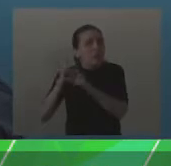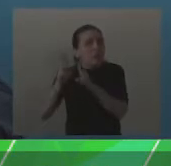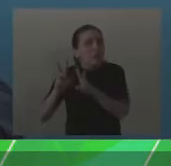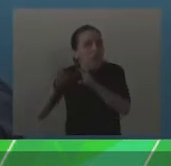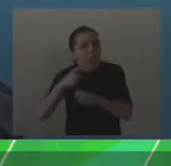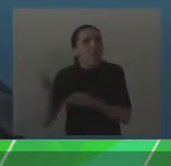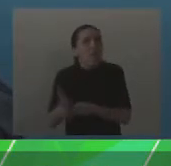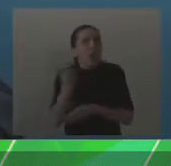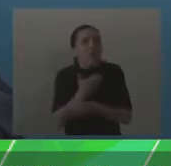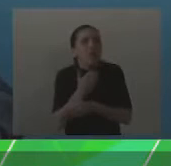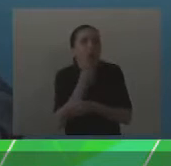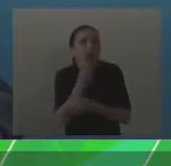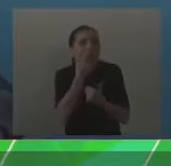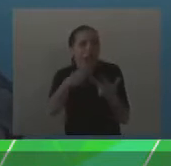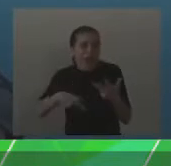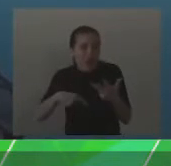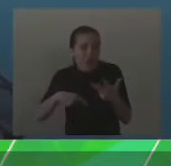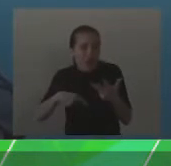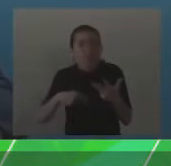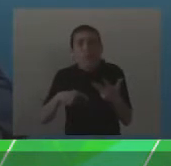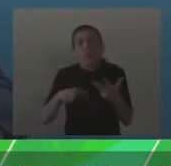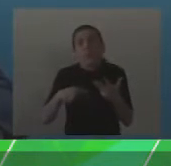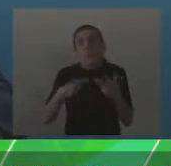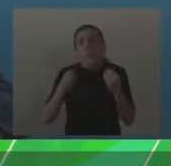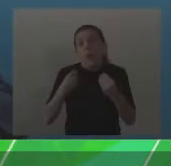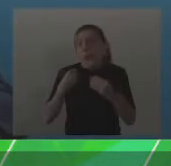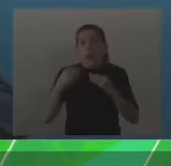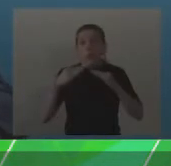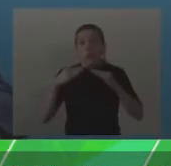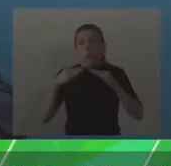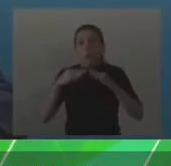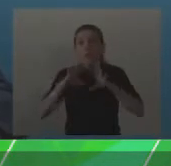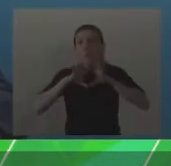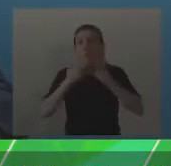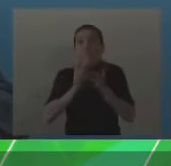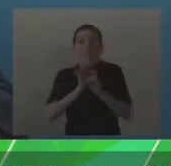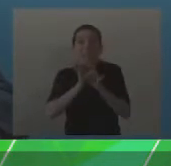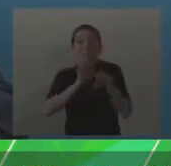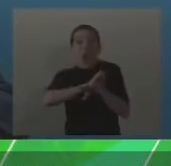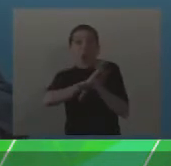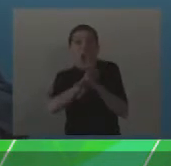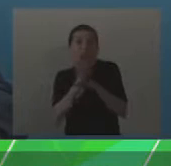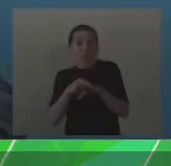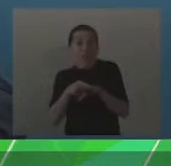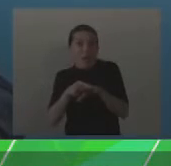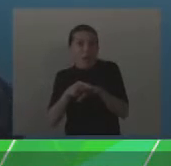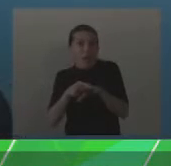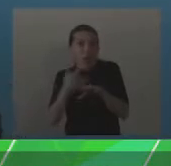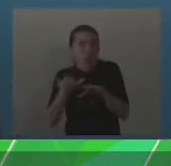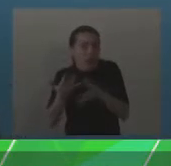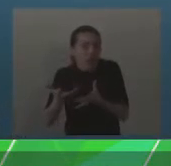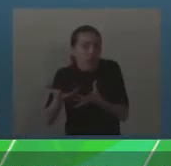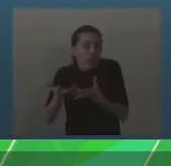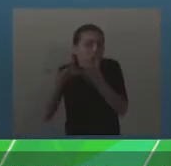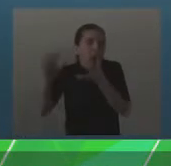Sí, bueno, eso fue la mayor preocupación cuando fuimos a Reconquista y Avellaneda y a los intendentes de esas localidades. La economía de esas dos ciudades tiene